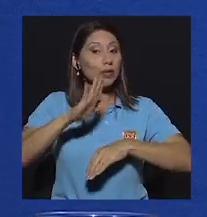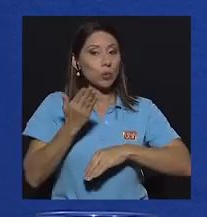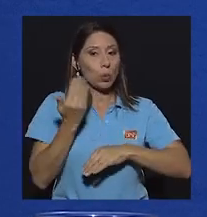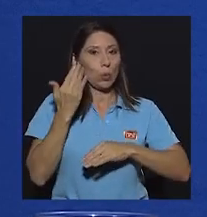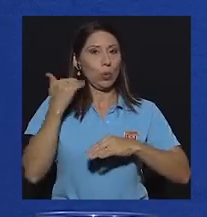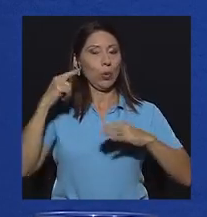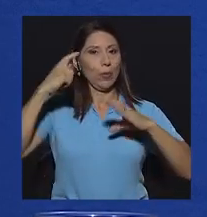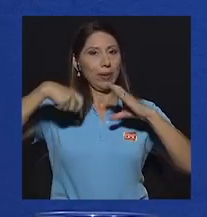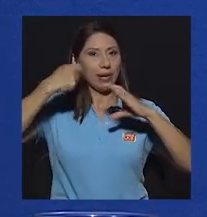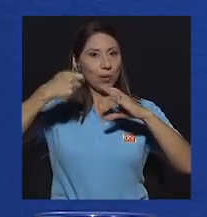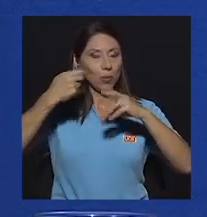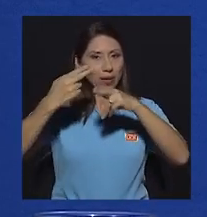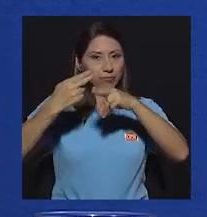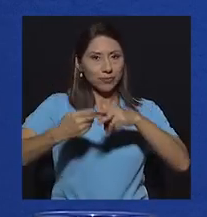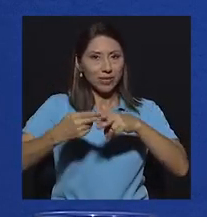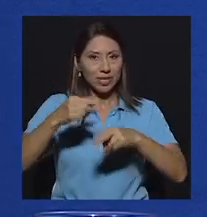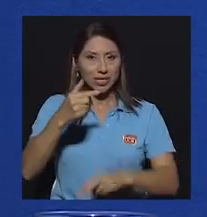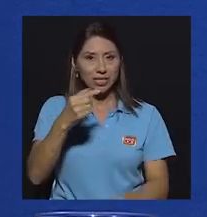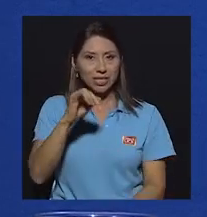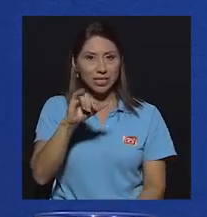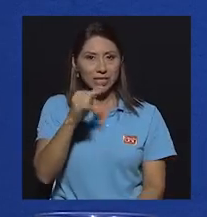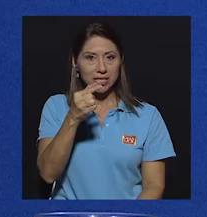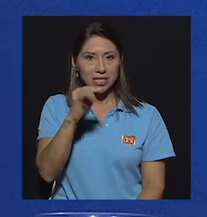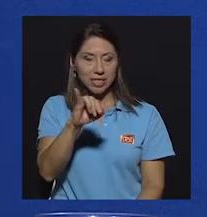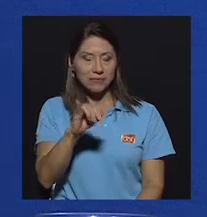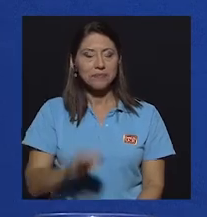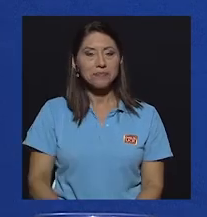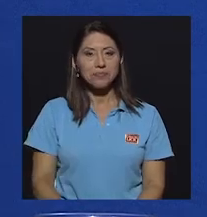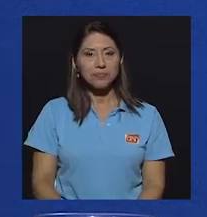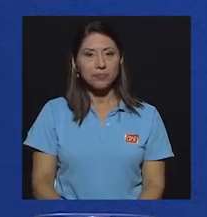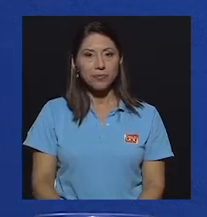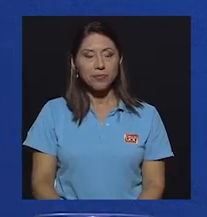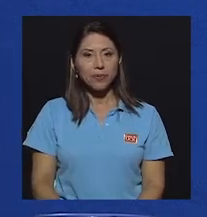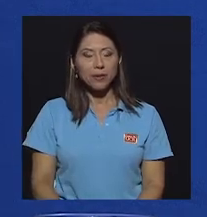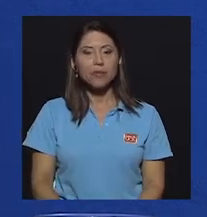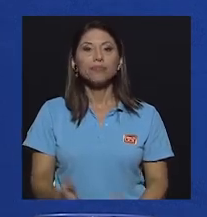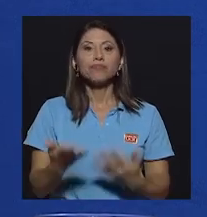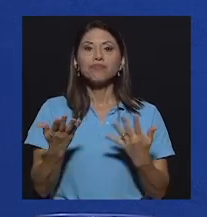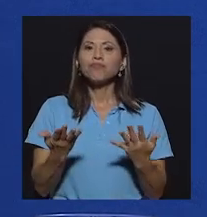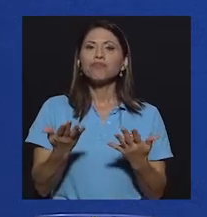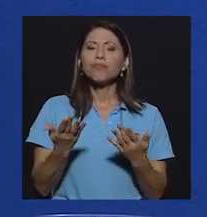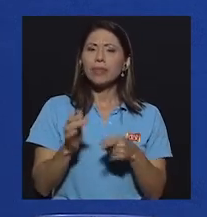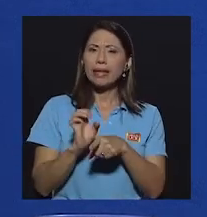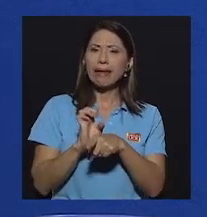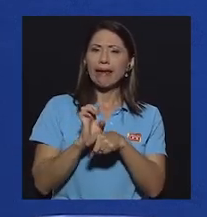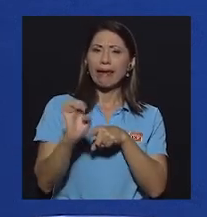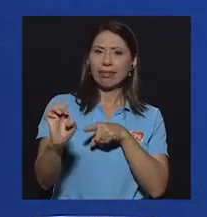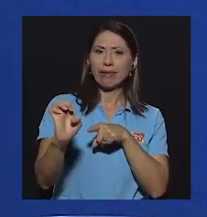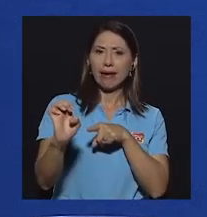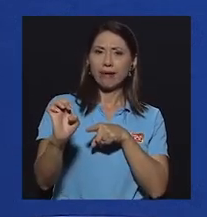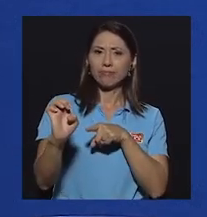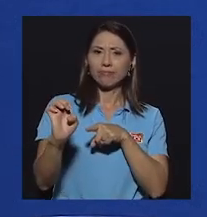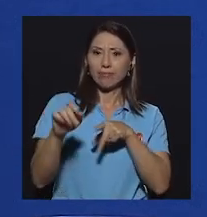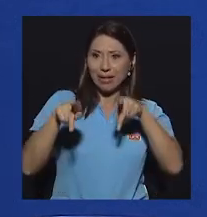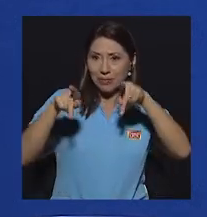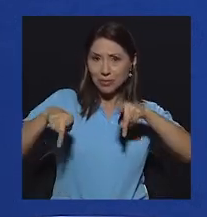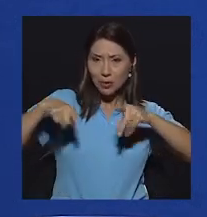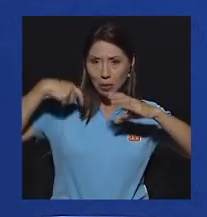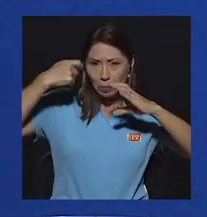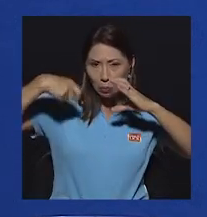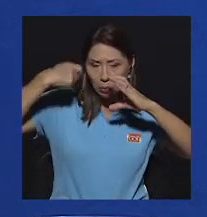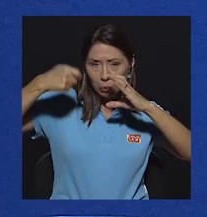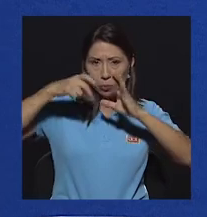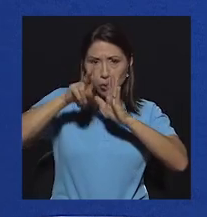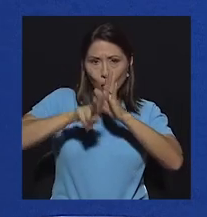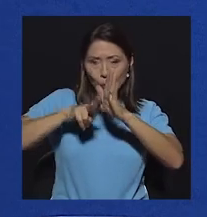Hablabas del aprendizaje que habías tenido. ¿Podríamos ampliar un poquito sobre ese aprendizaje, sobre esa ética